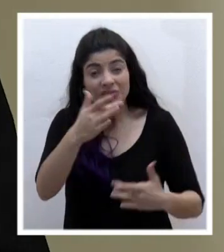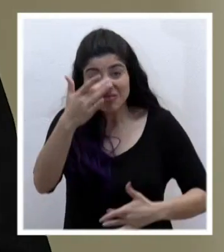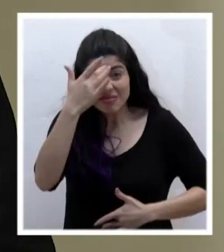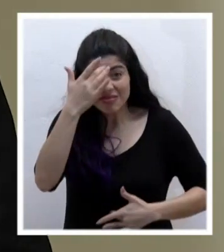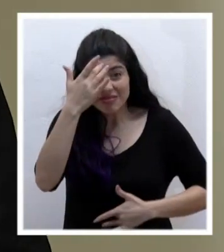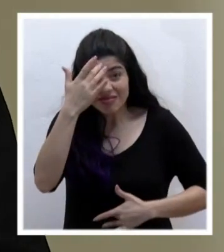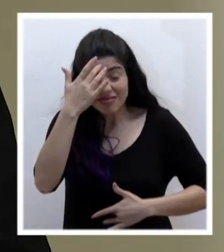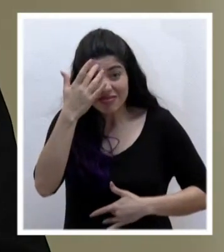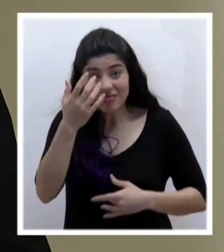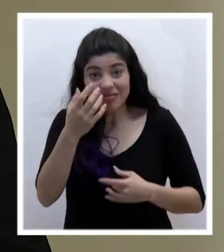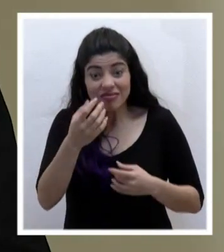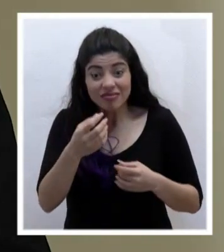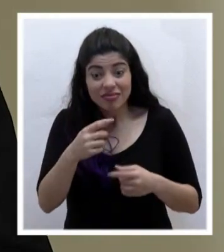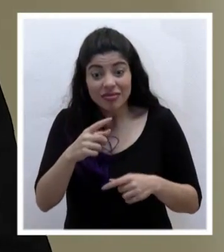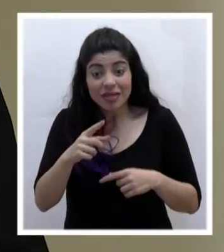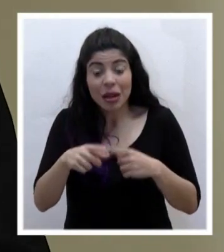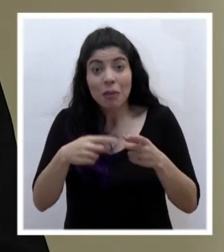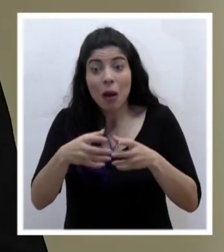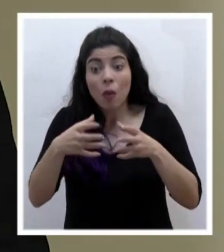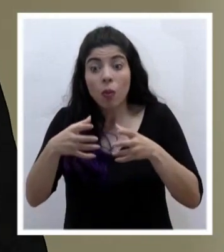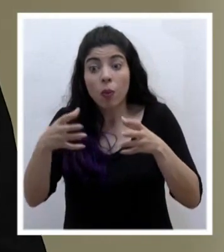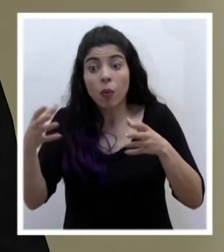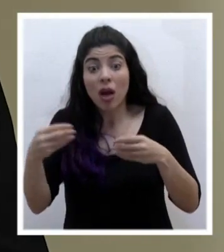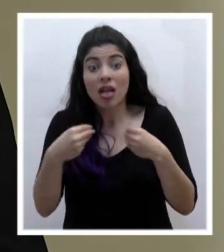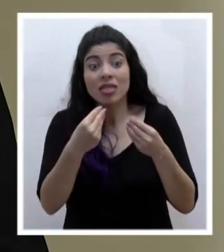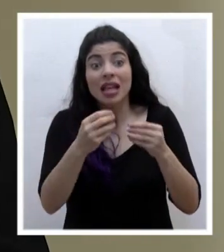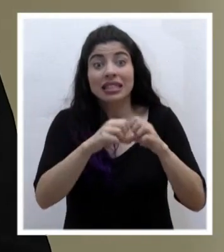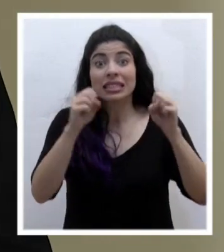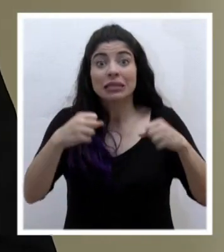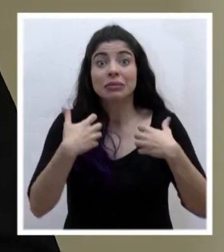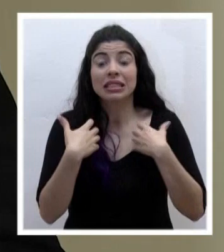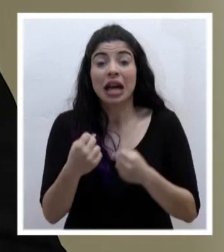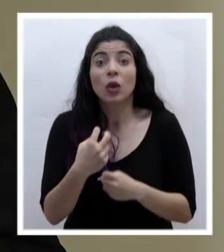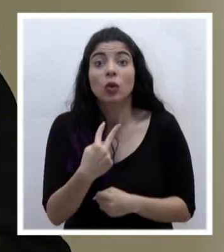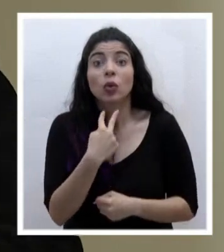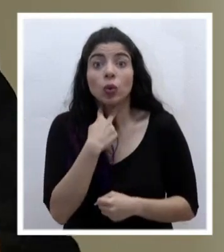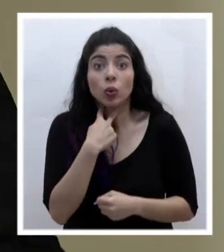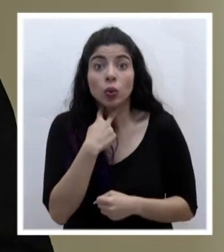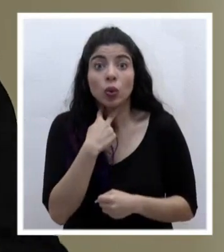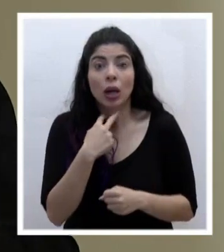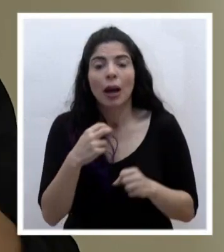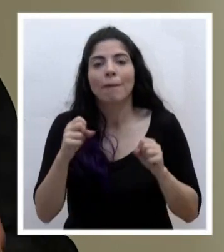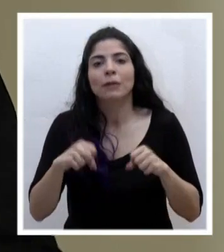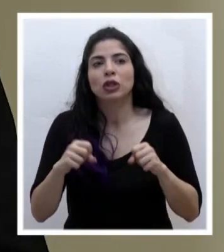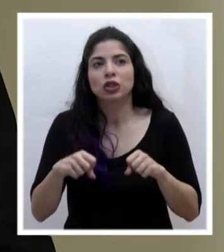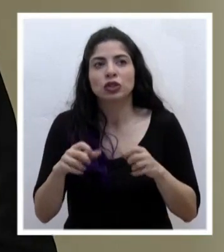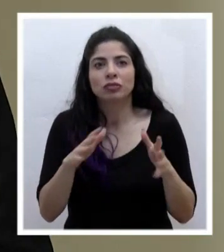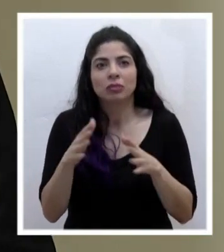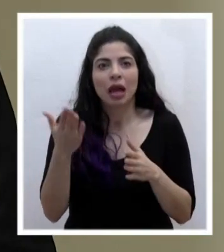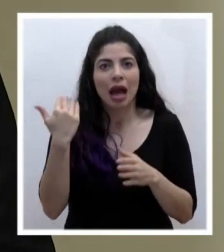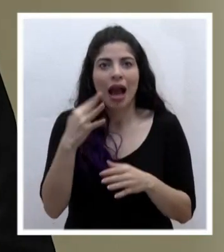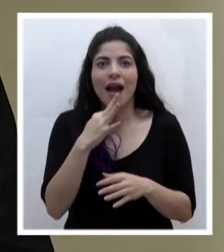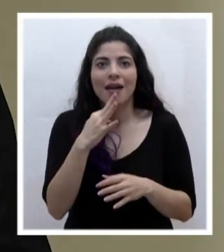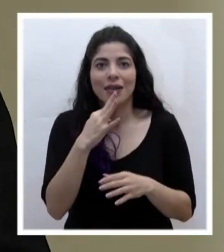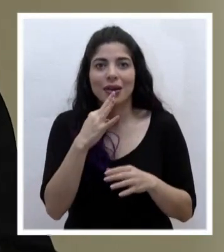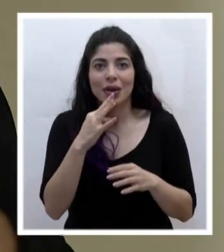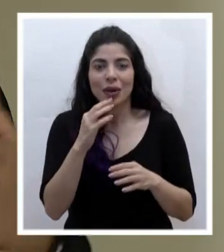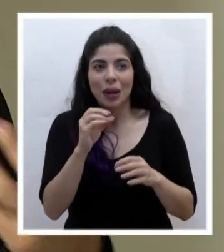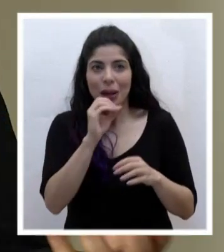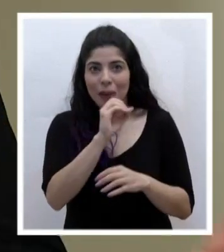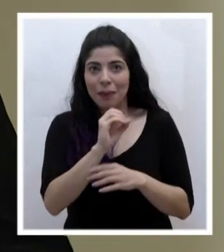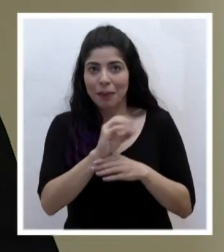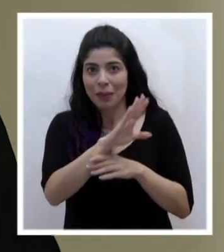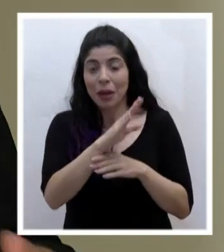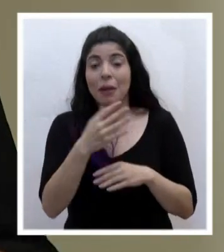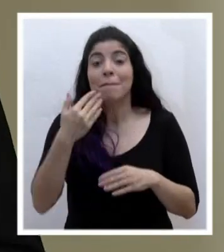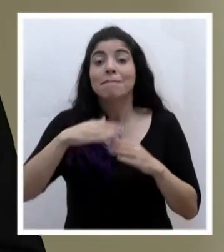específica que llegue a colapsar el sistema de salud podría ser entre lo que hablamos ahorita en la presentación, más